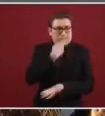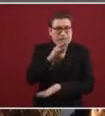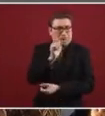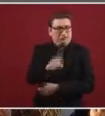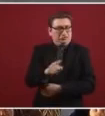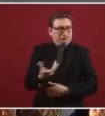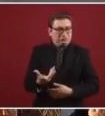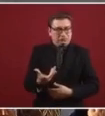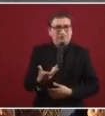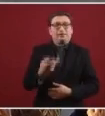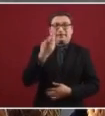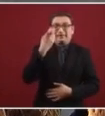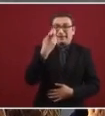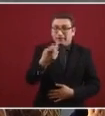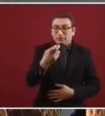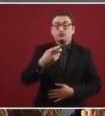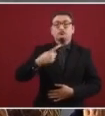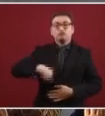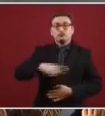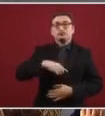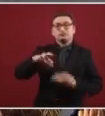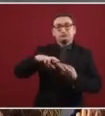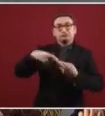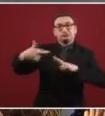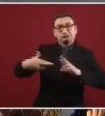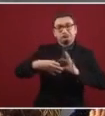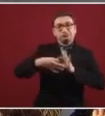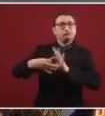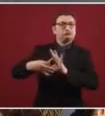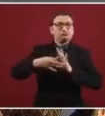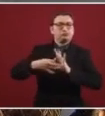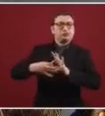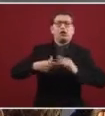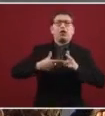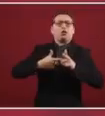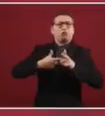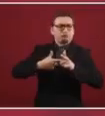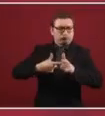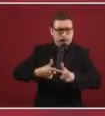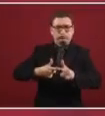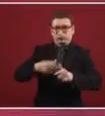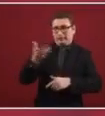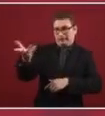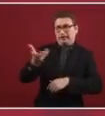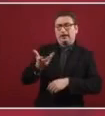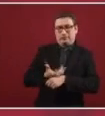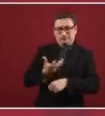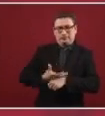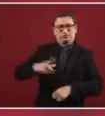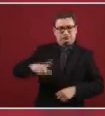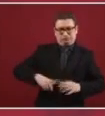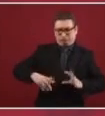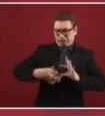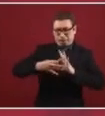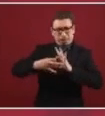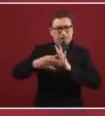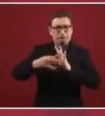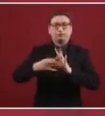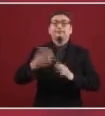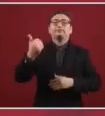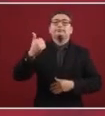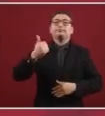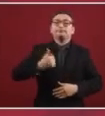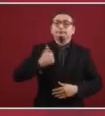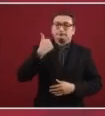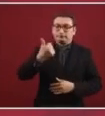y vamos a mantener buenas relaciones con el gobierno de Estados Unidos. Aprovecho